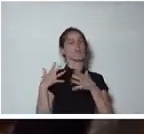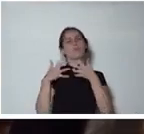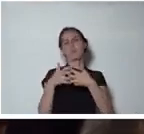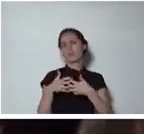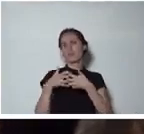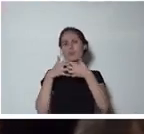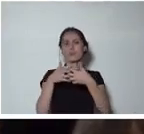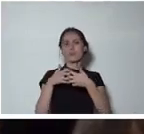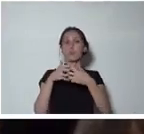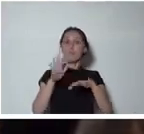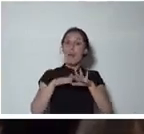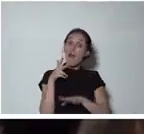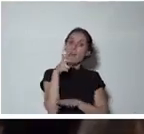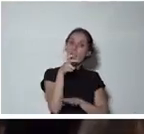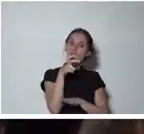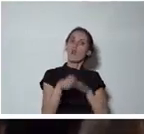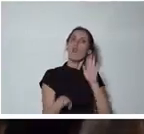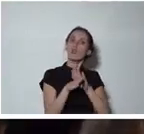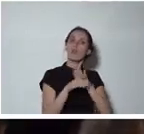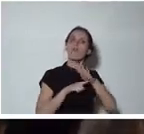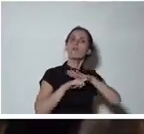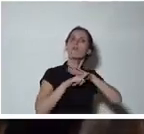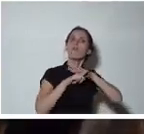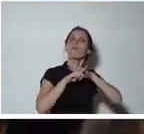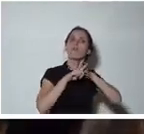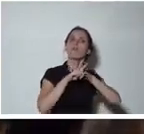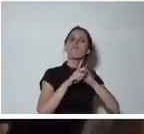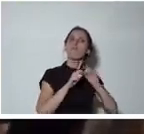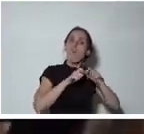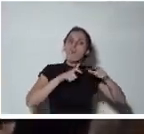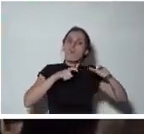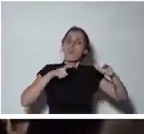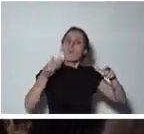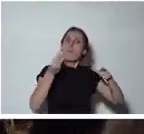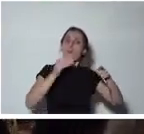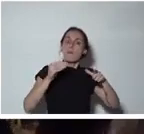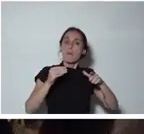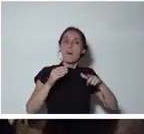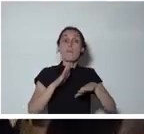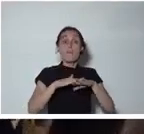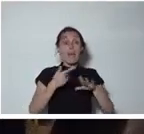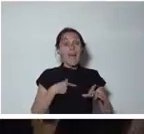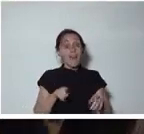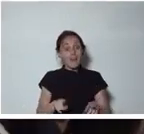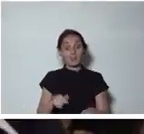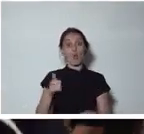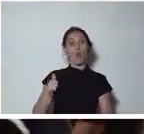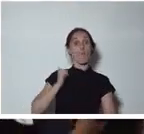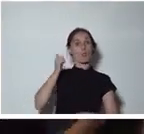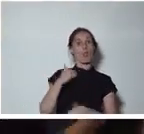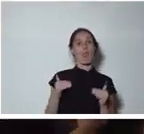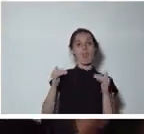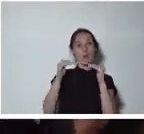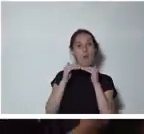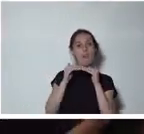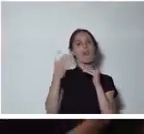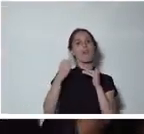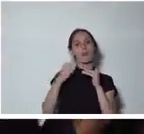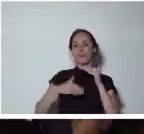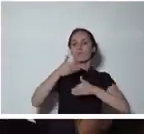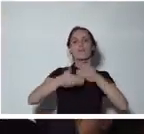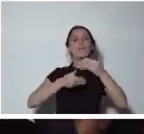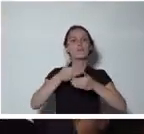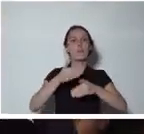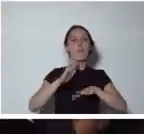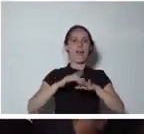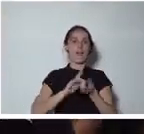a esa igualdad de oportunidades formal que todavía le queda muchísimo está muy lejos de ser una igualdad de oportunidades real no